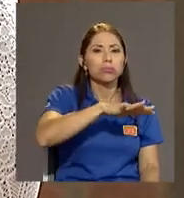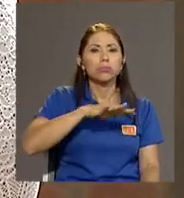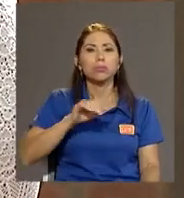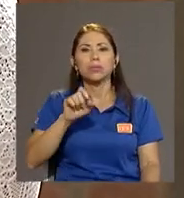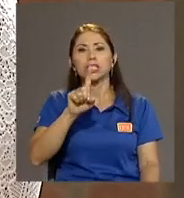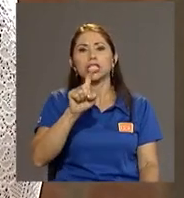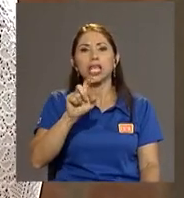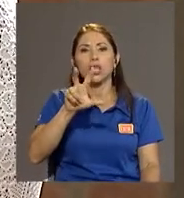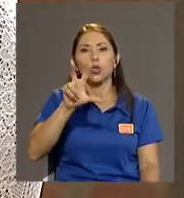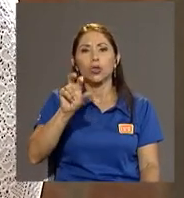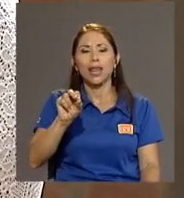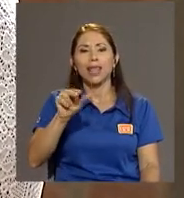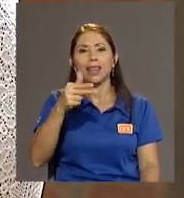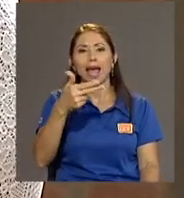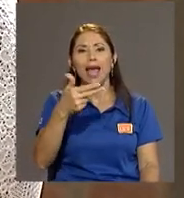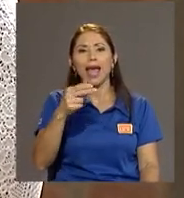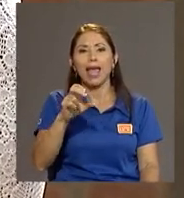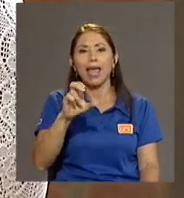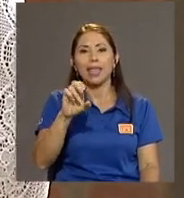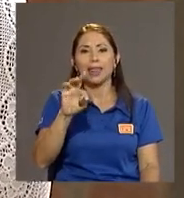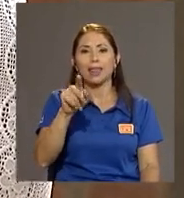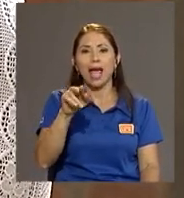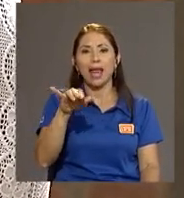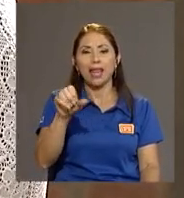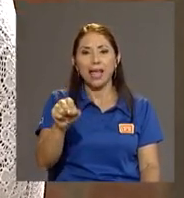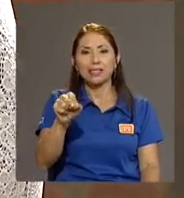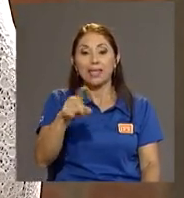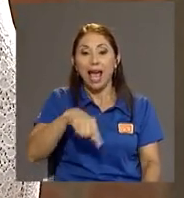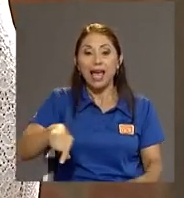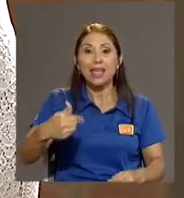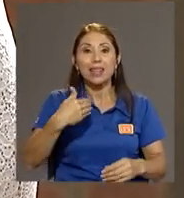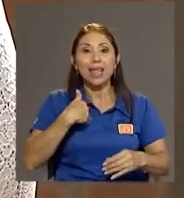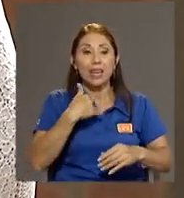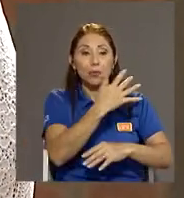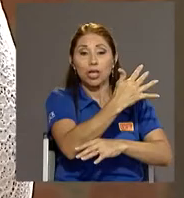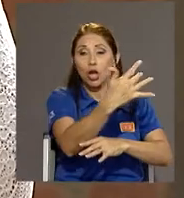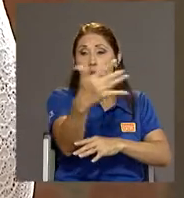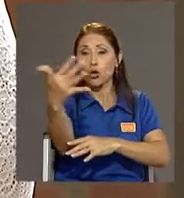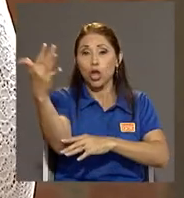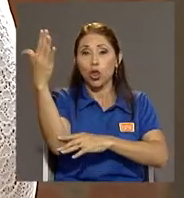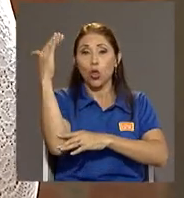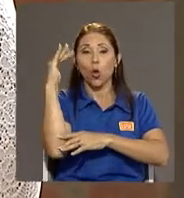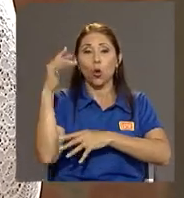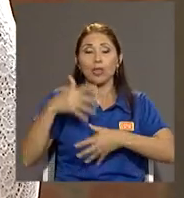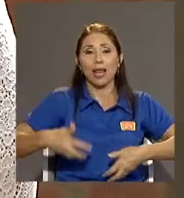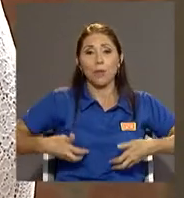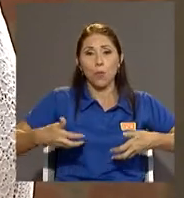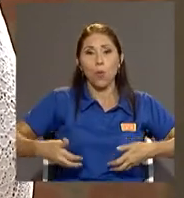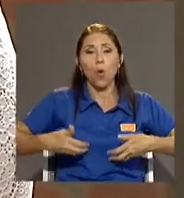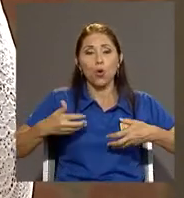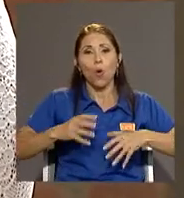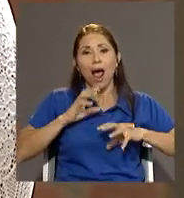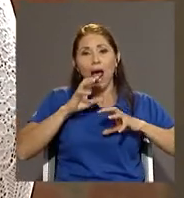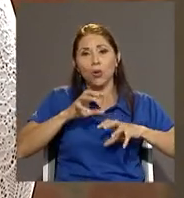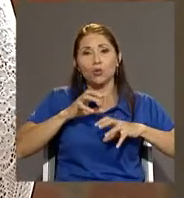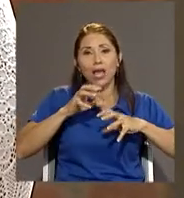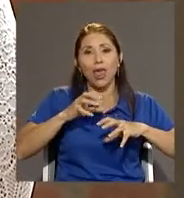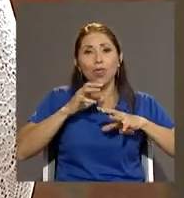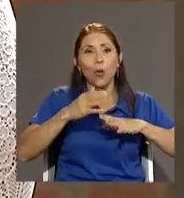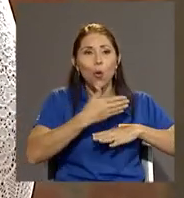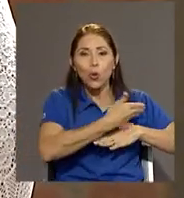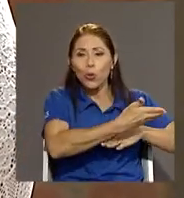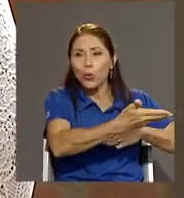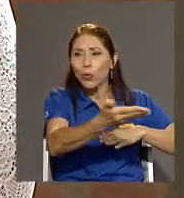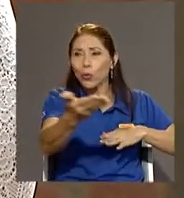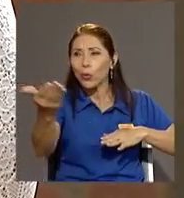donde tenemos al corredor biológico del mono aullador, alrededor de la universidad,